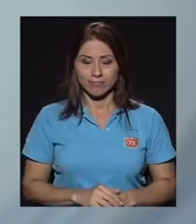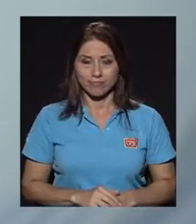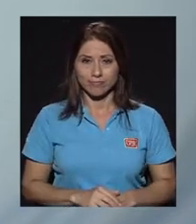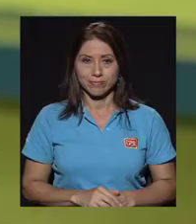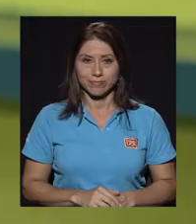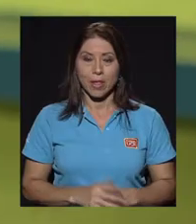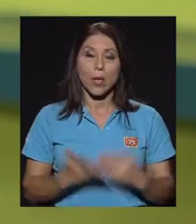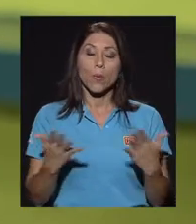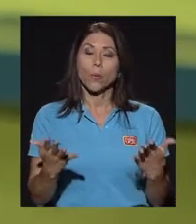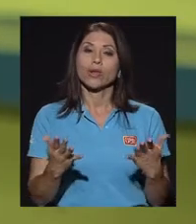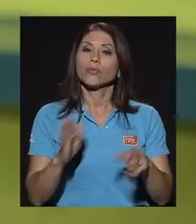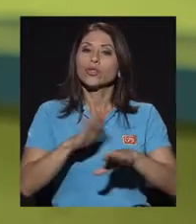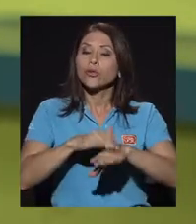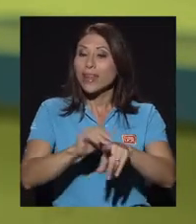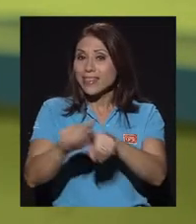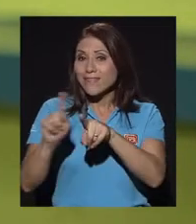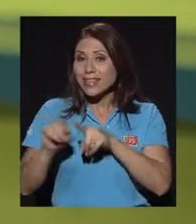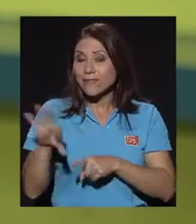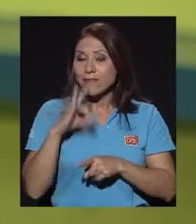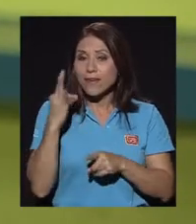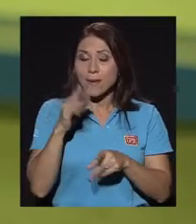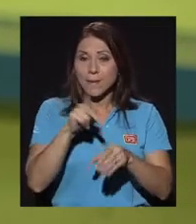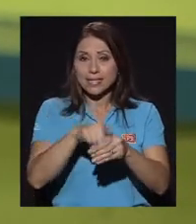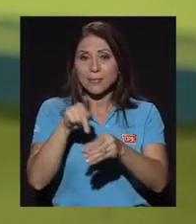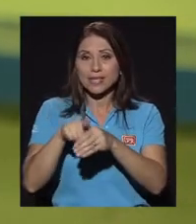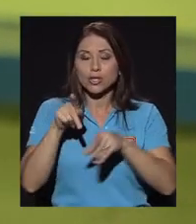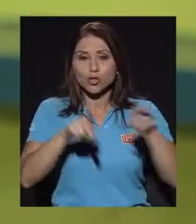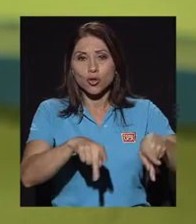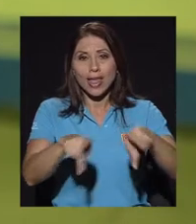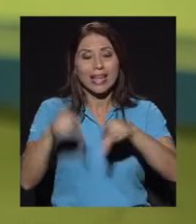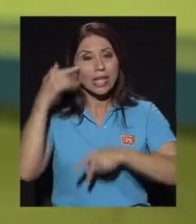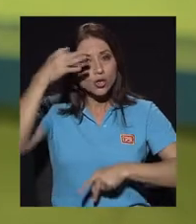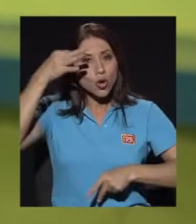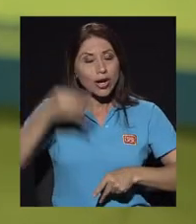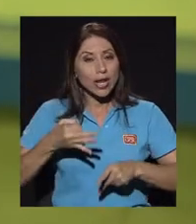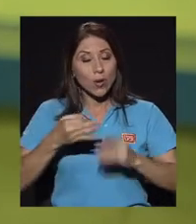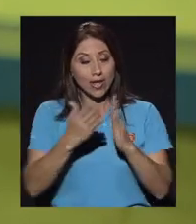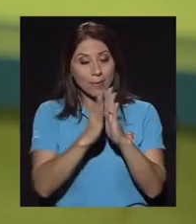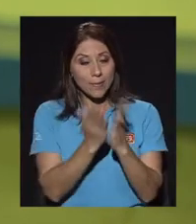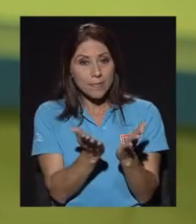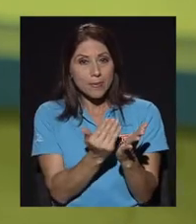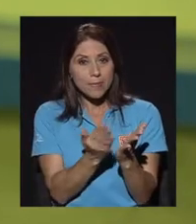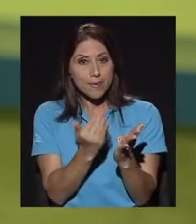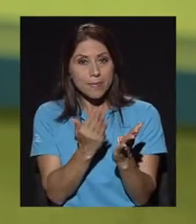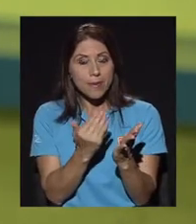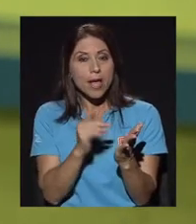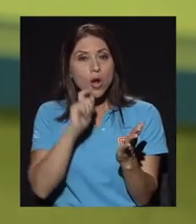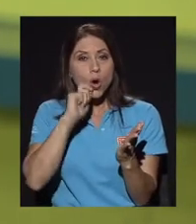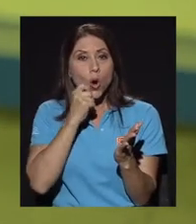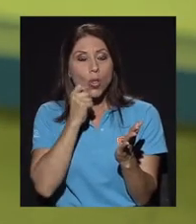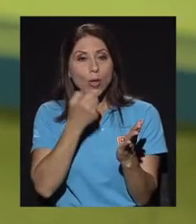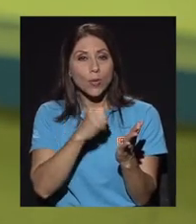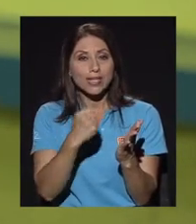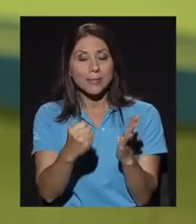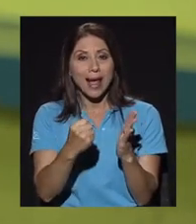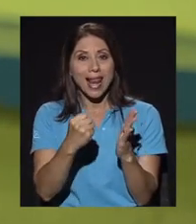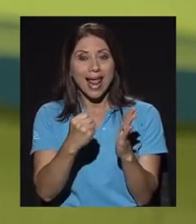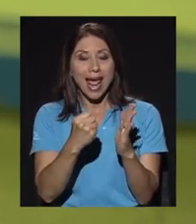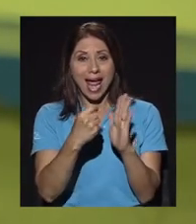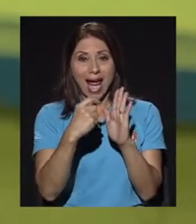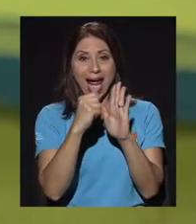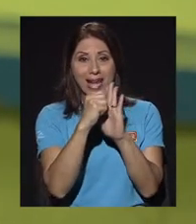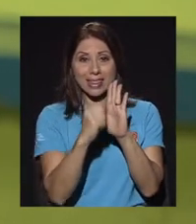Bueno, sobre mecanismos de participación ciudadana, yo creo que el Código Municipal en su artículo 5 es muy claro y